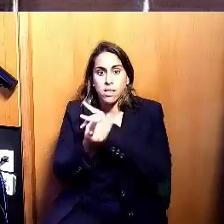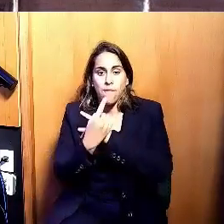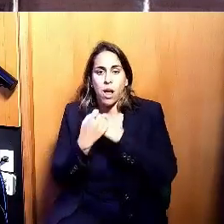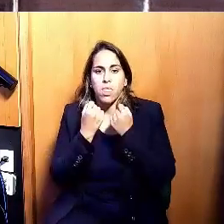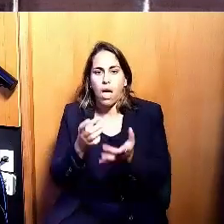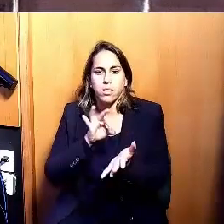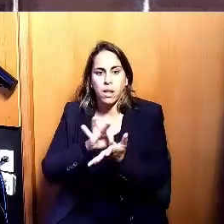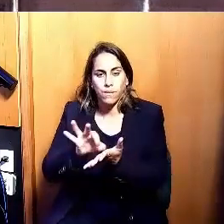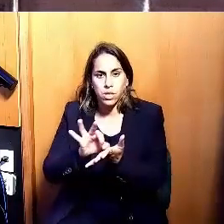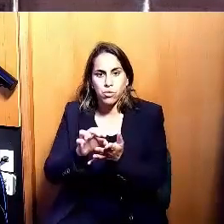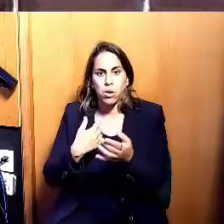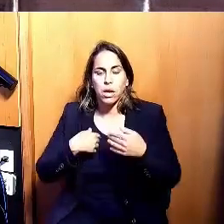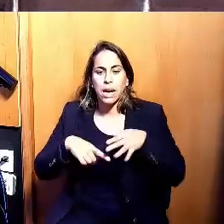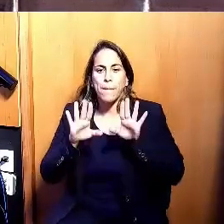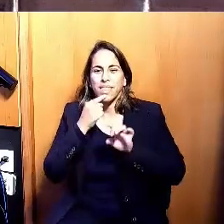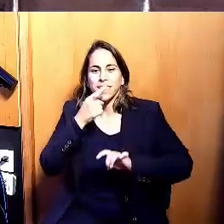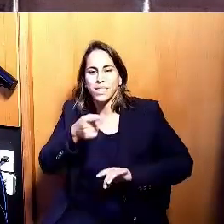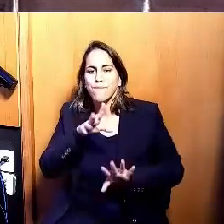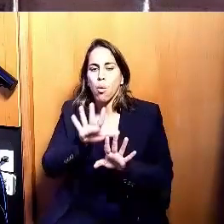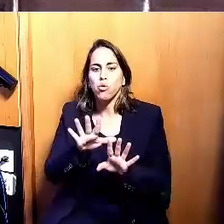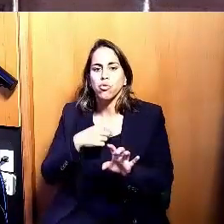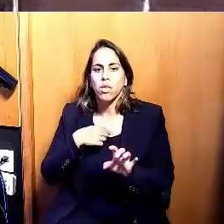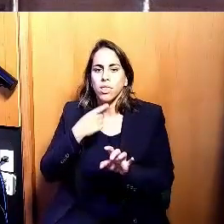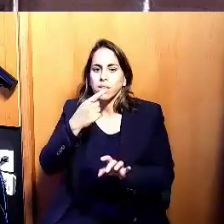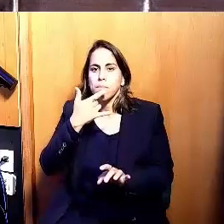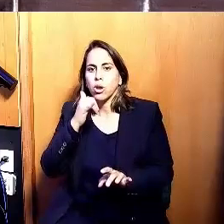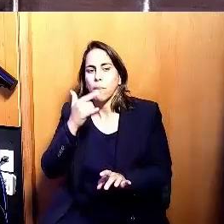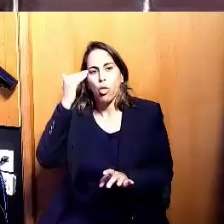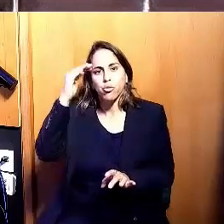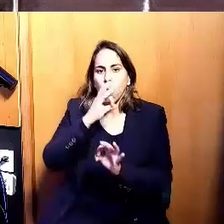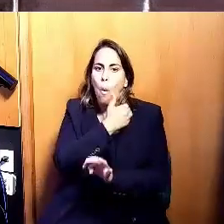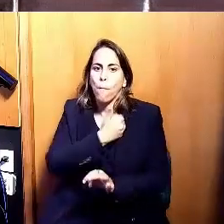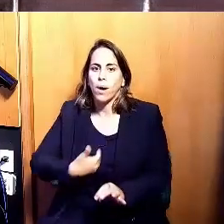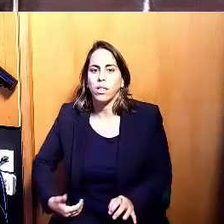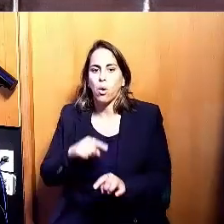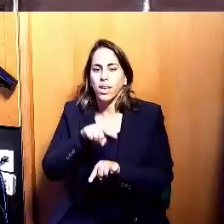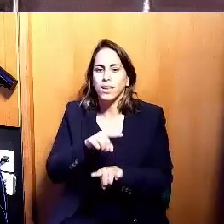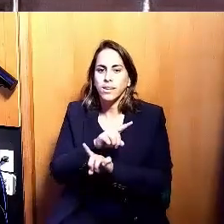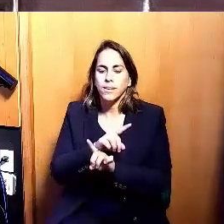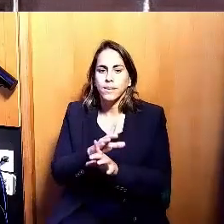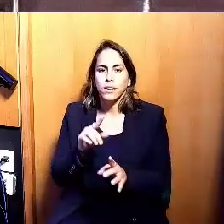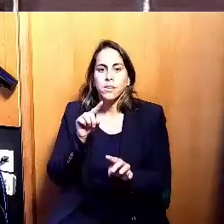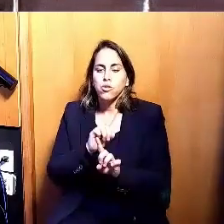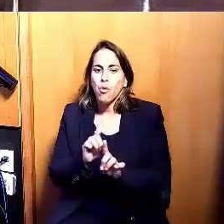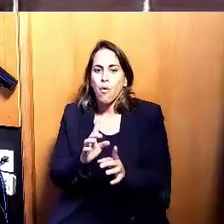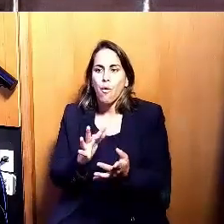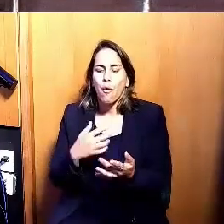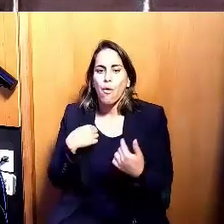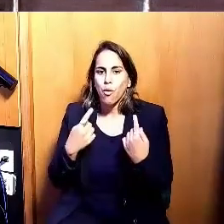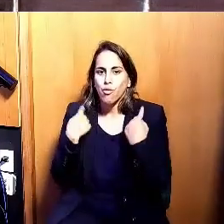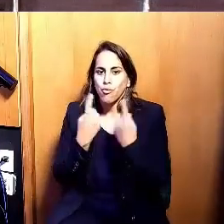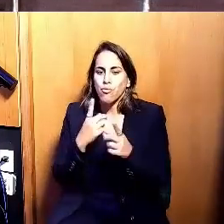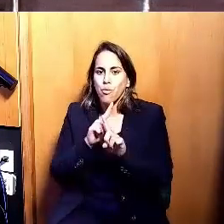servicios. Tú capaz que te referís a docentes o maestros, ahí ya, o sea, no es la parte que